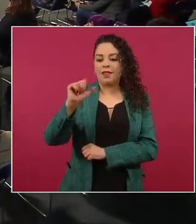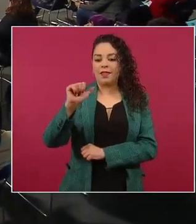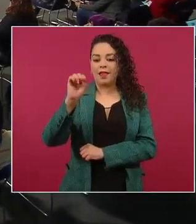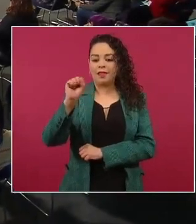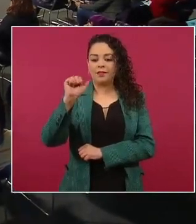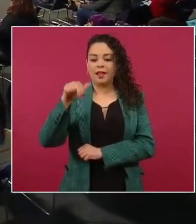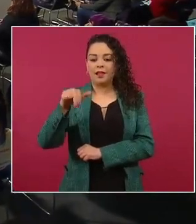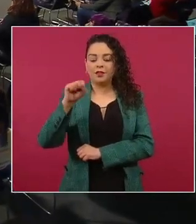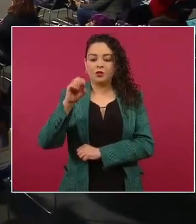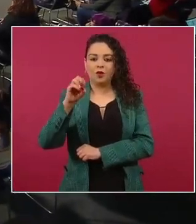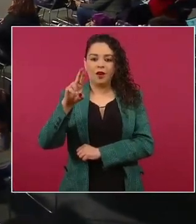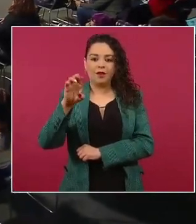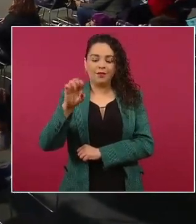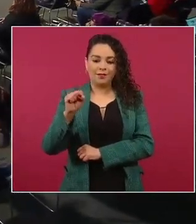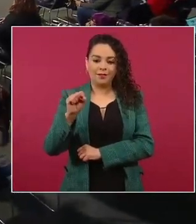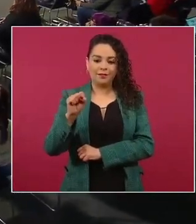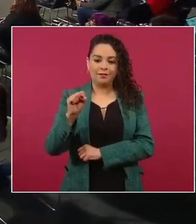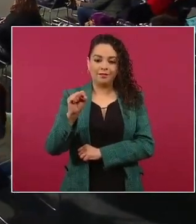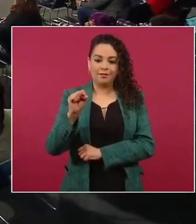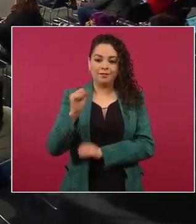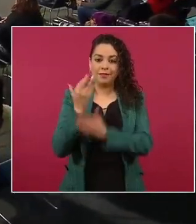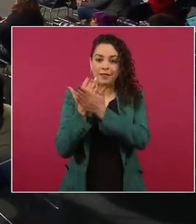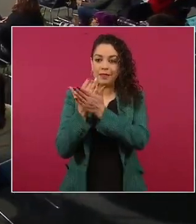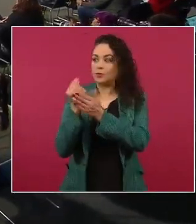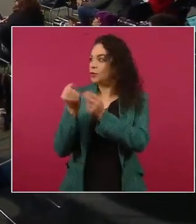acompaña. Está por llegar.